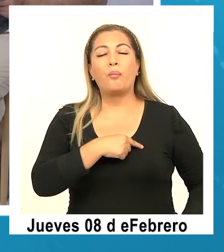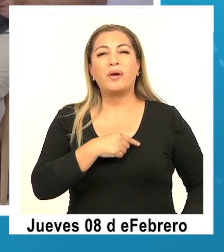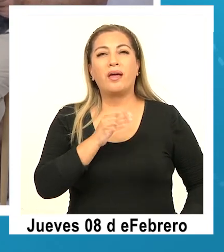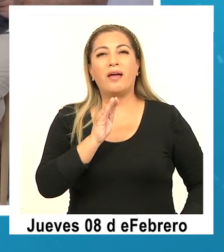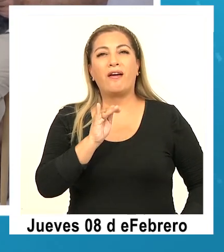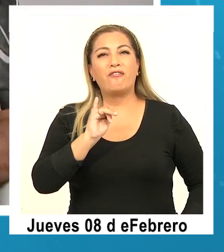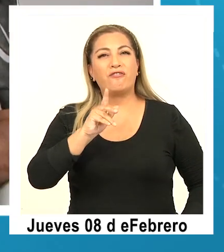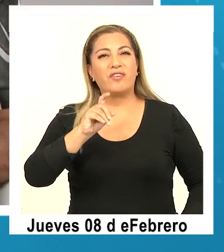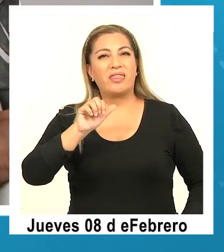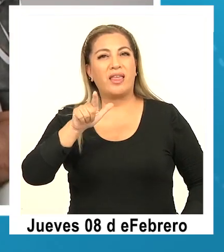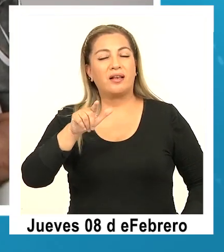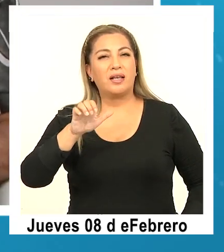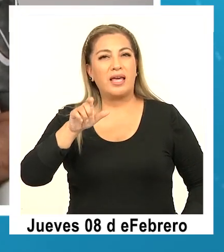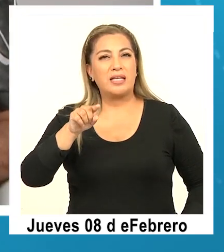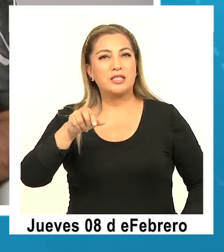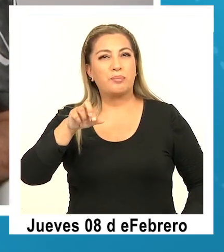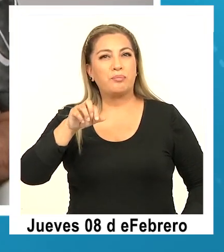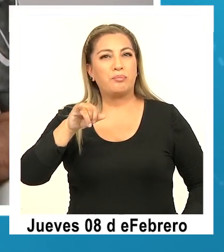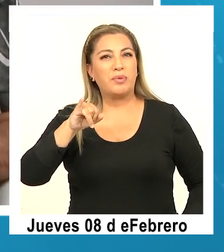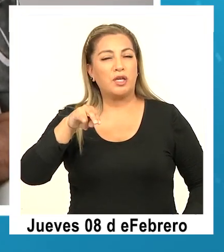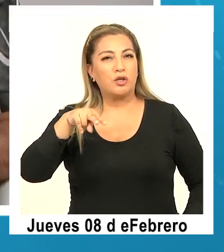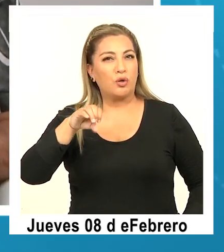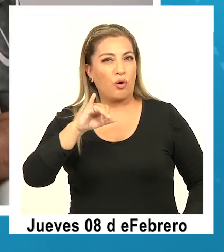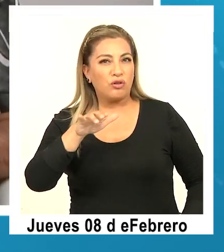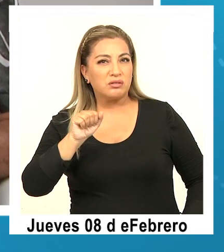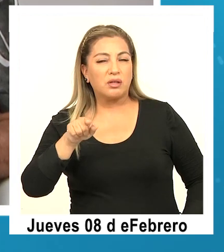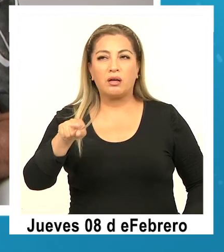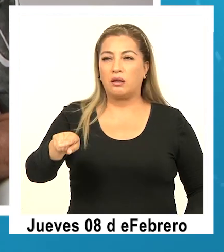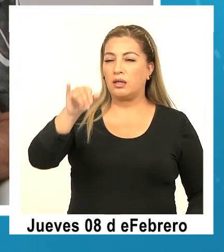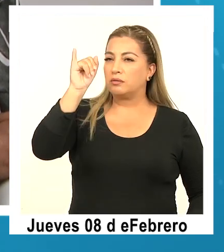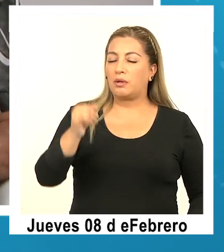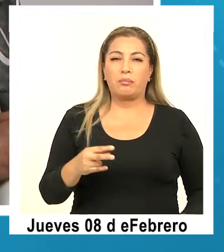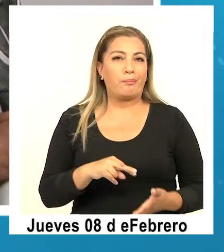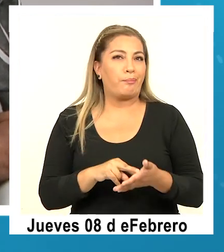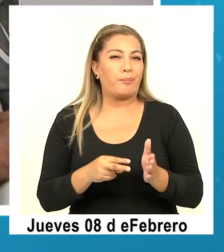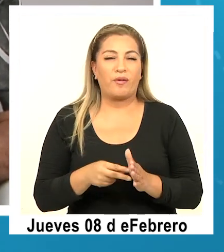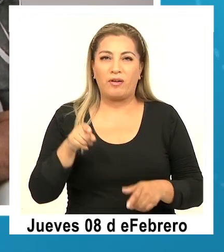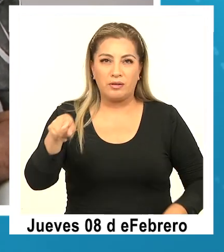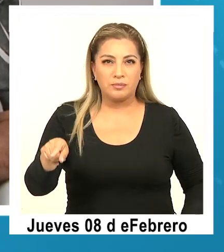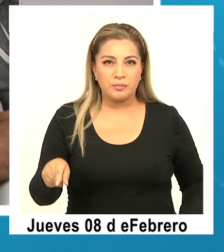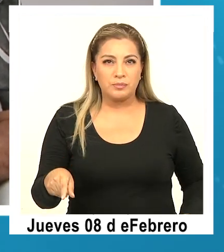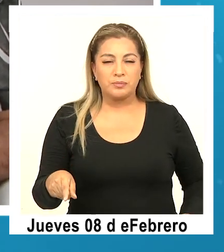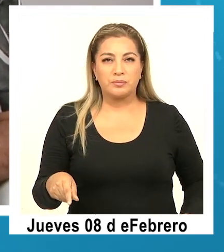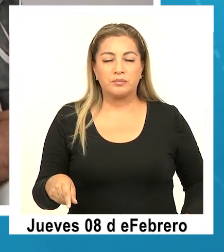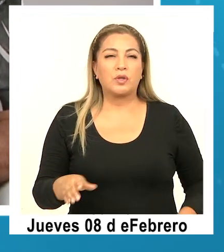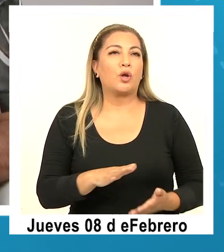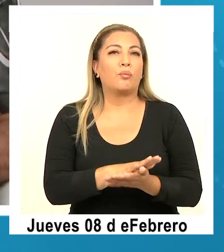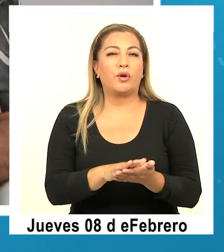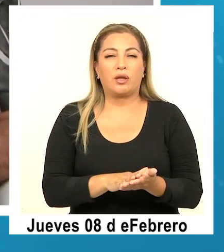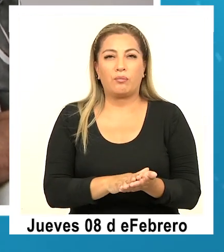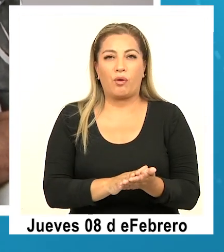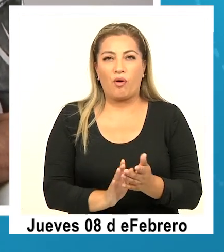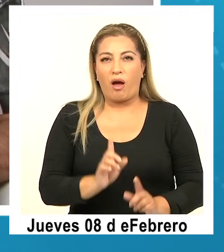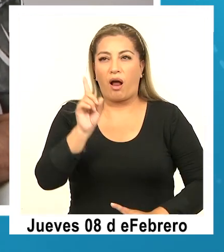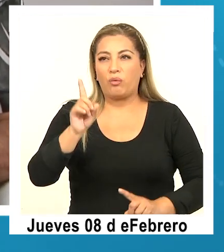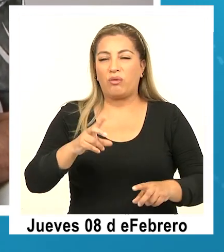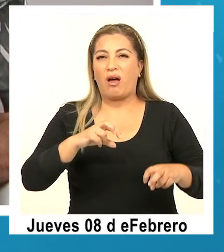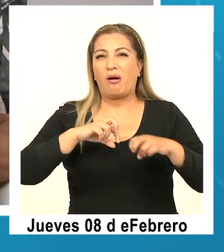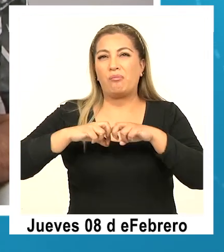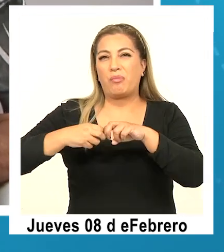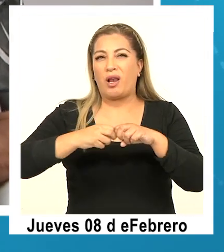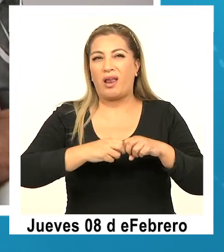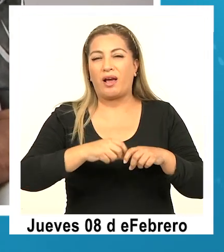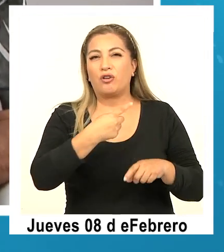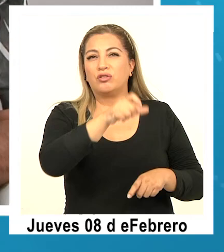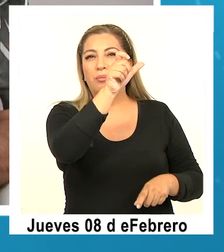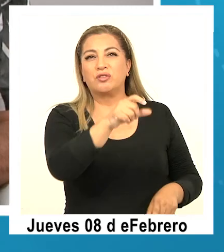que es bastante, uno podría decir, sintomático de lo que ocurre. Por ejemplo, se enfrasca en una pelea con Giorgio